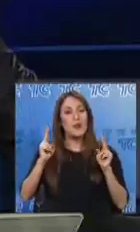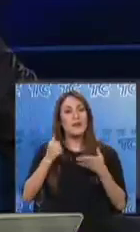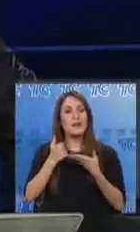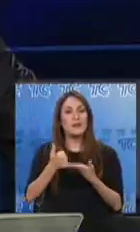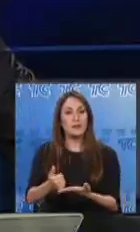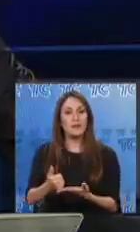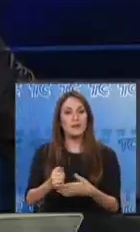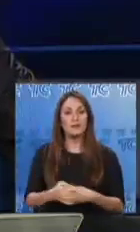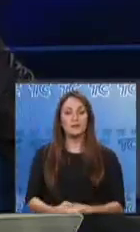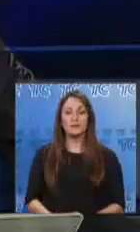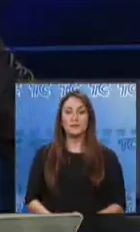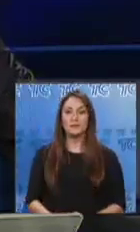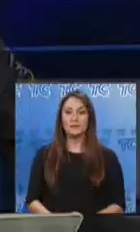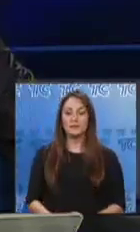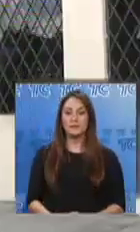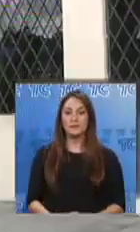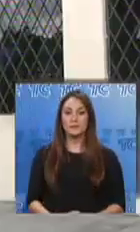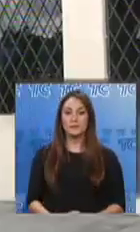medida.